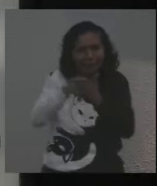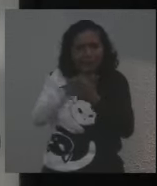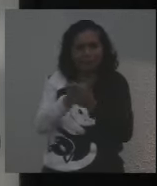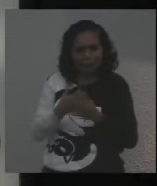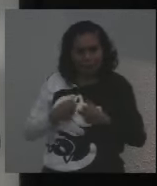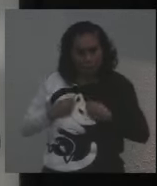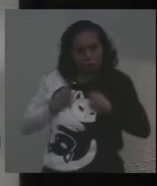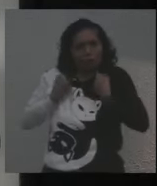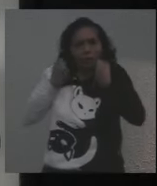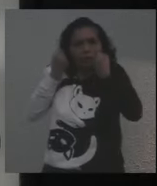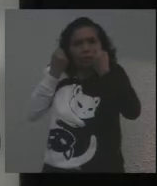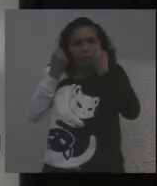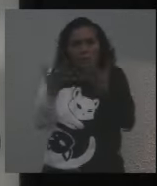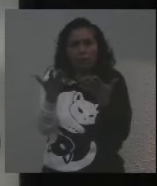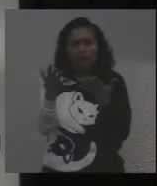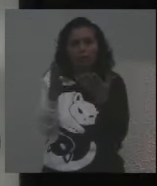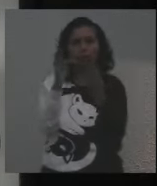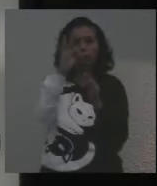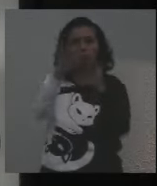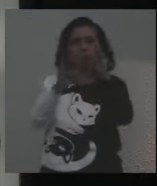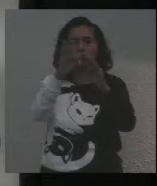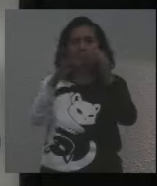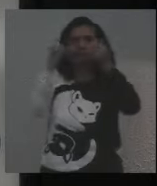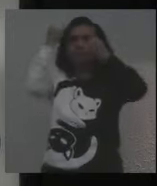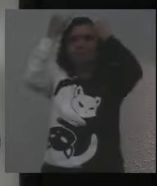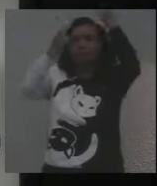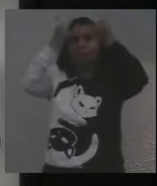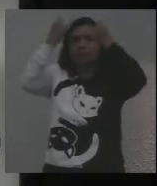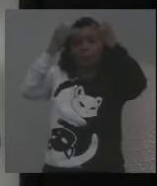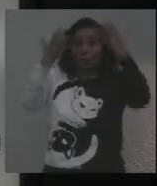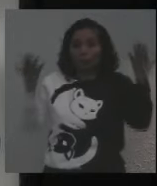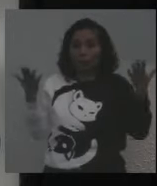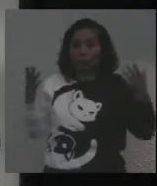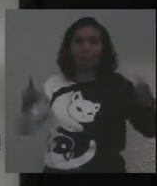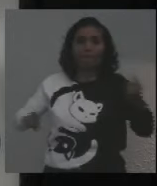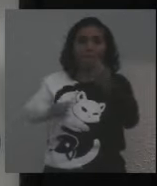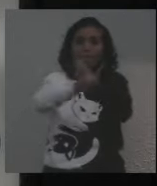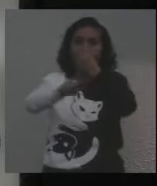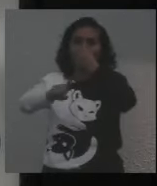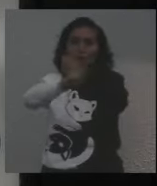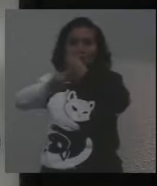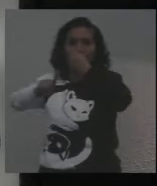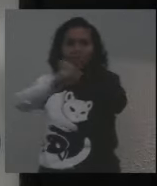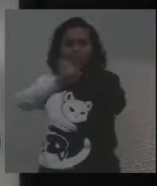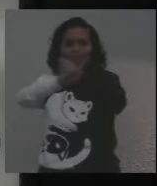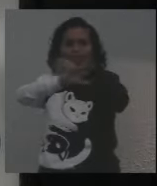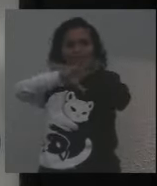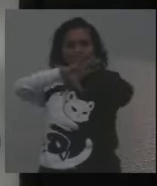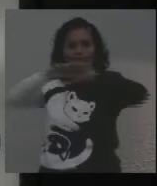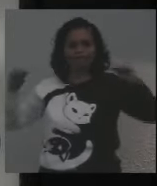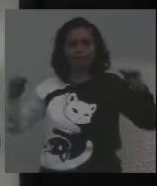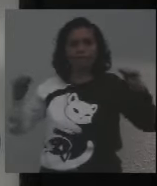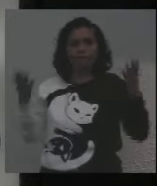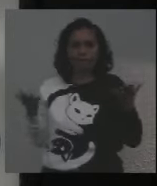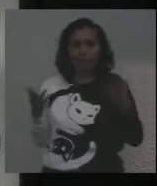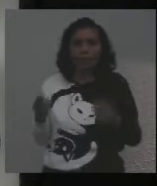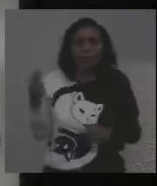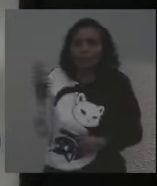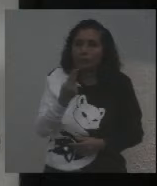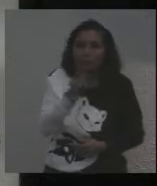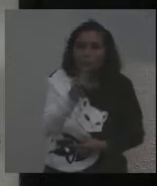vocación de servicio e imaginación para enfrentar y vencer cualquier reto que nos depare